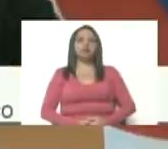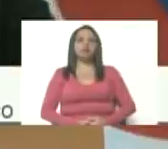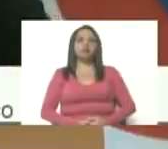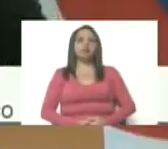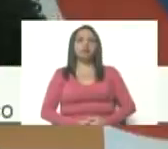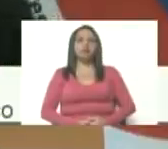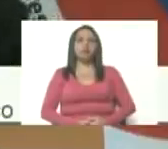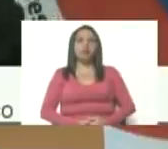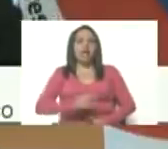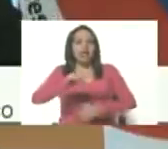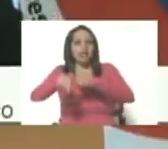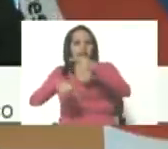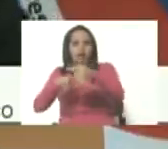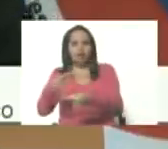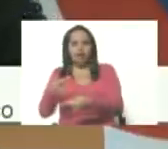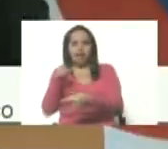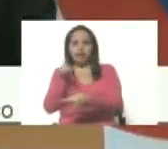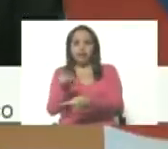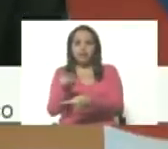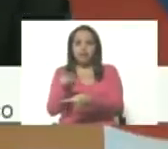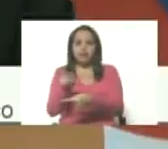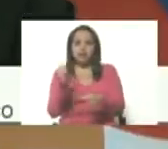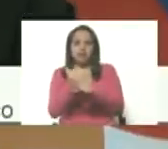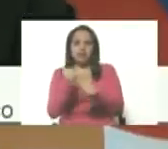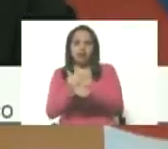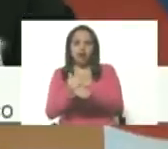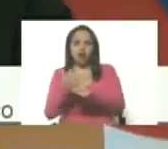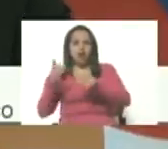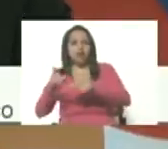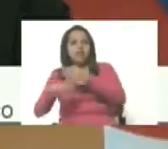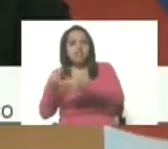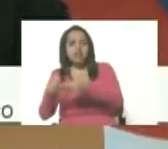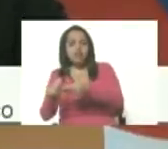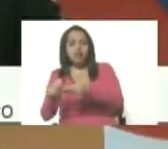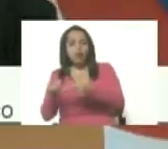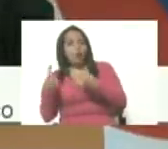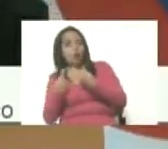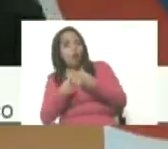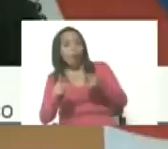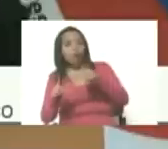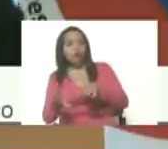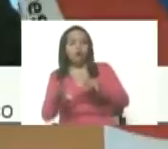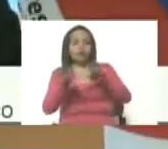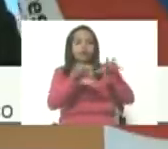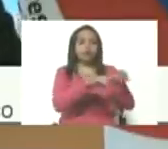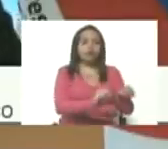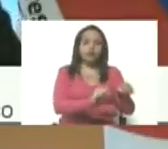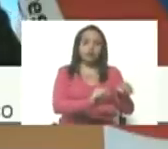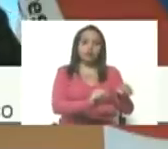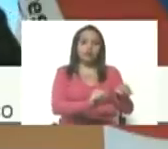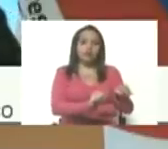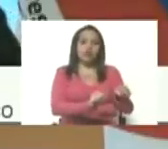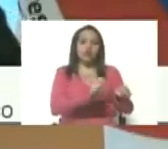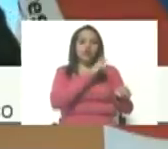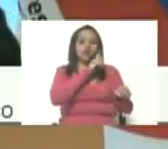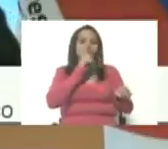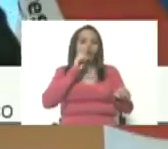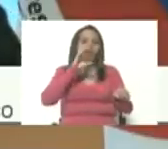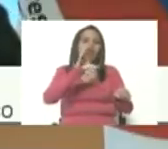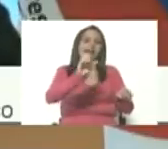Y después, con esa operación nos llevó a otra, que lo denominamos Operación Carlos